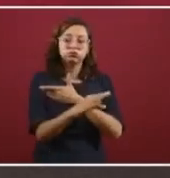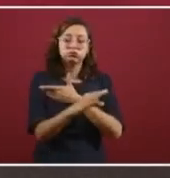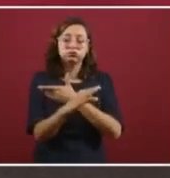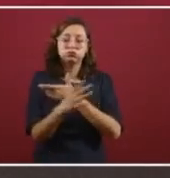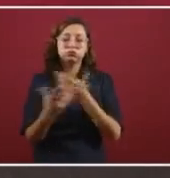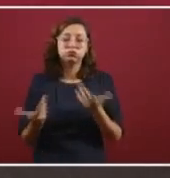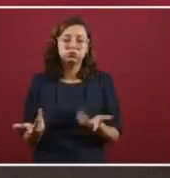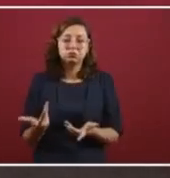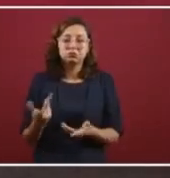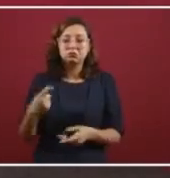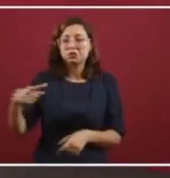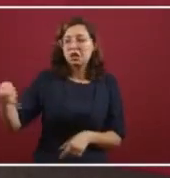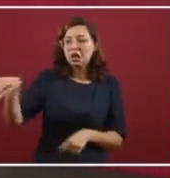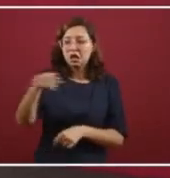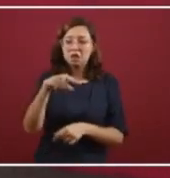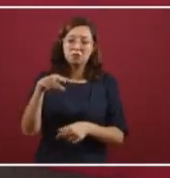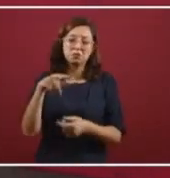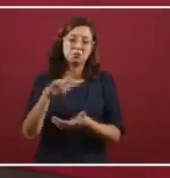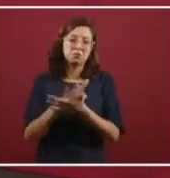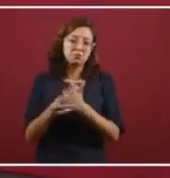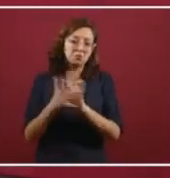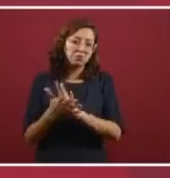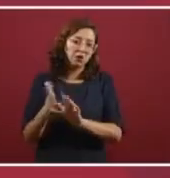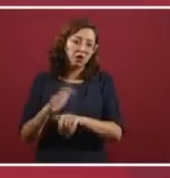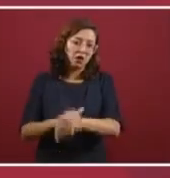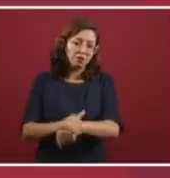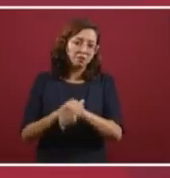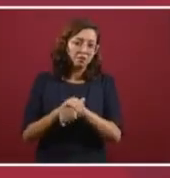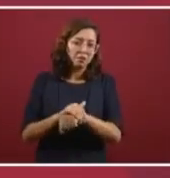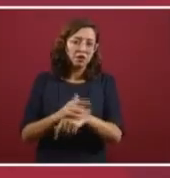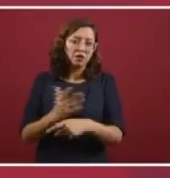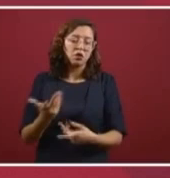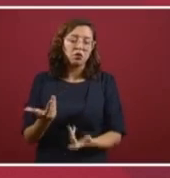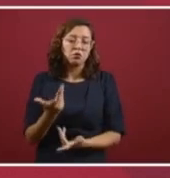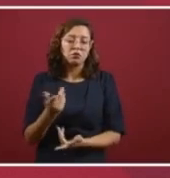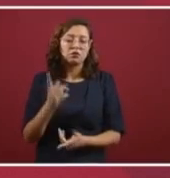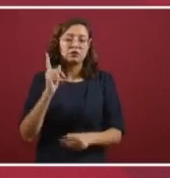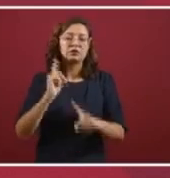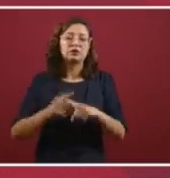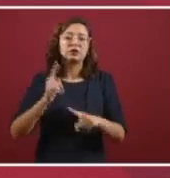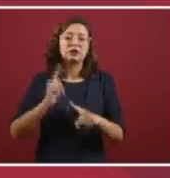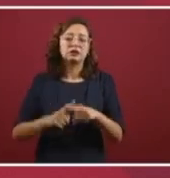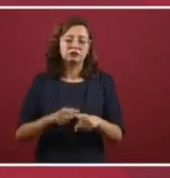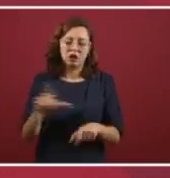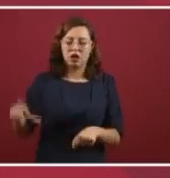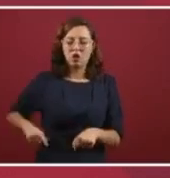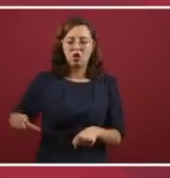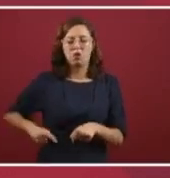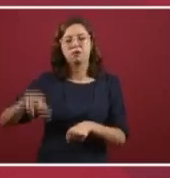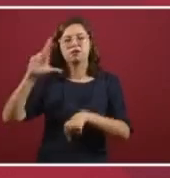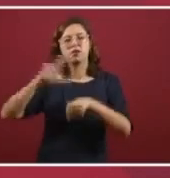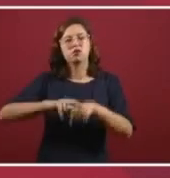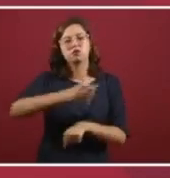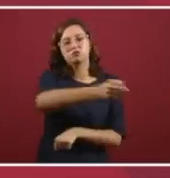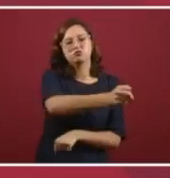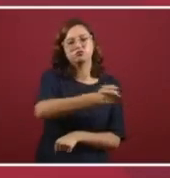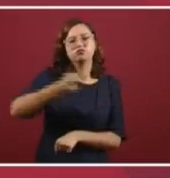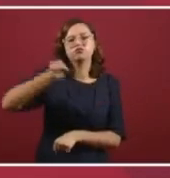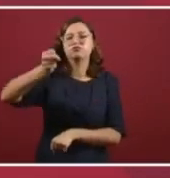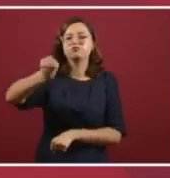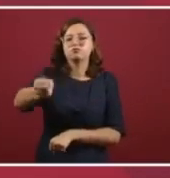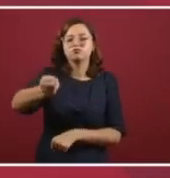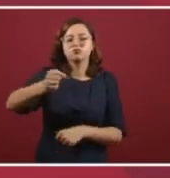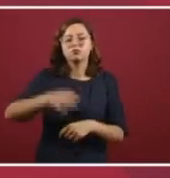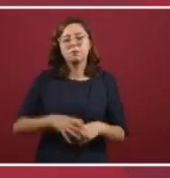a modo es decir fiscales propuestos por los gobernadores para